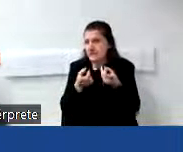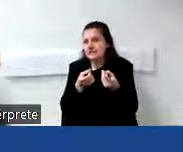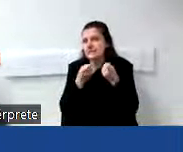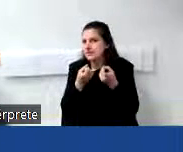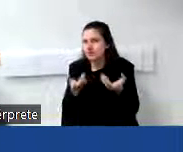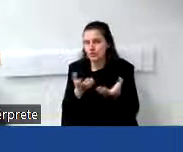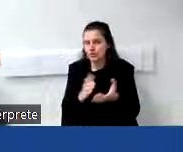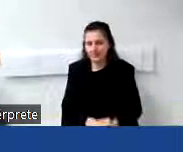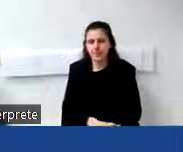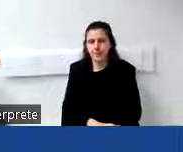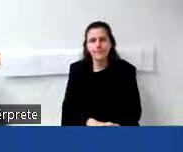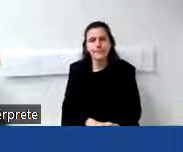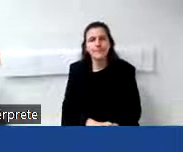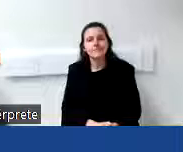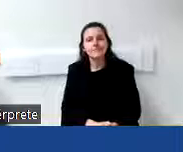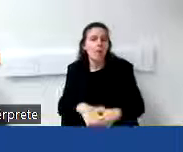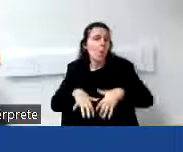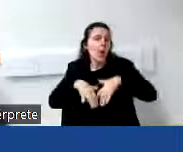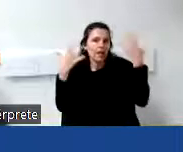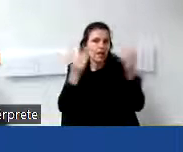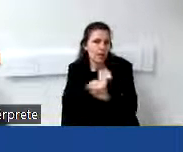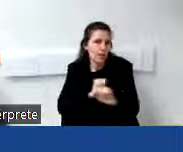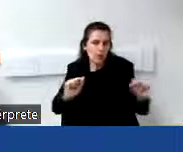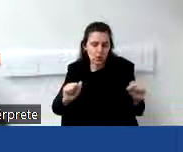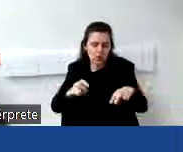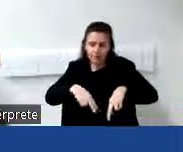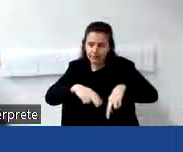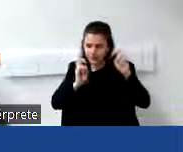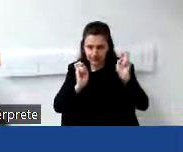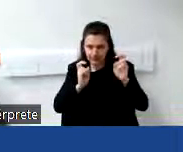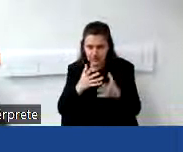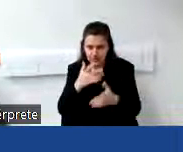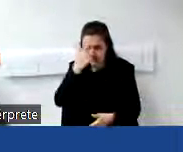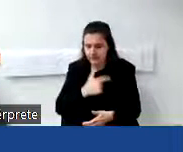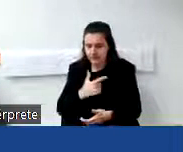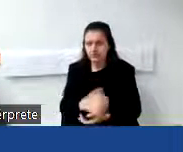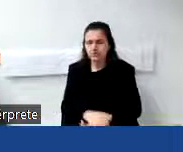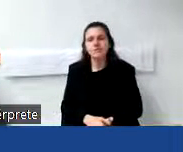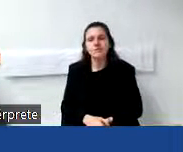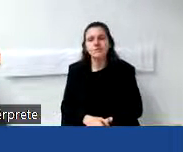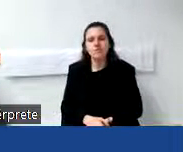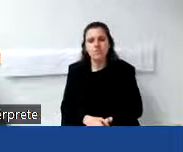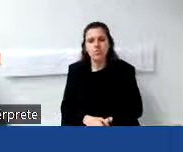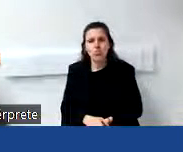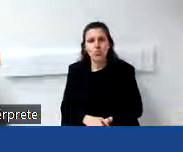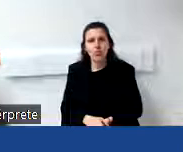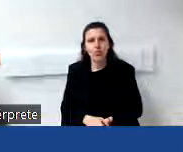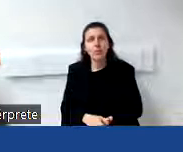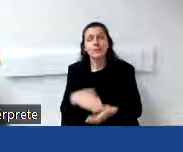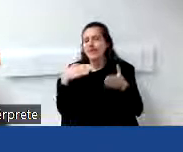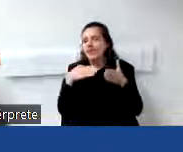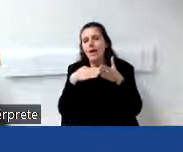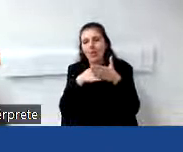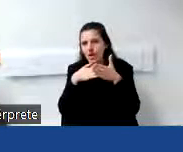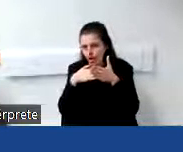sí esté para las personas? Entonces, bueno, capaz que se va a pensar entre todos. Bueno, las barreras actitudinales, esto de que,